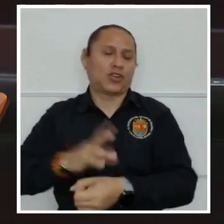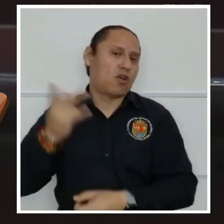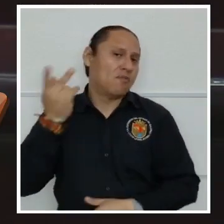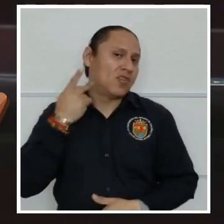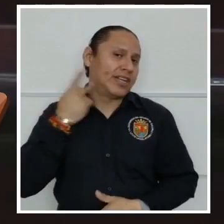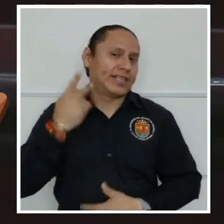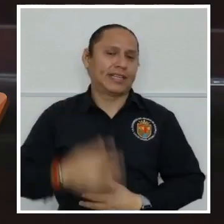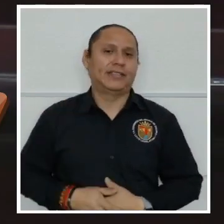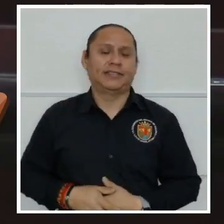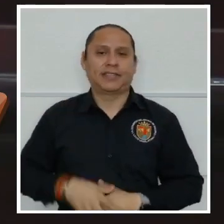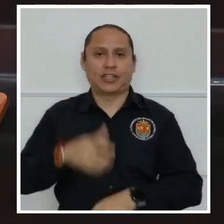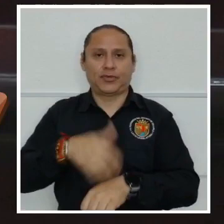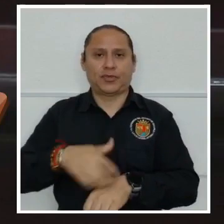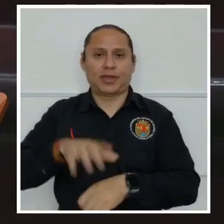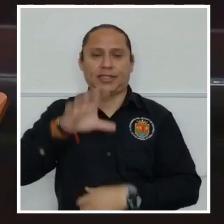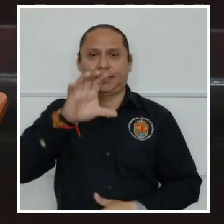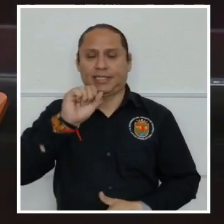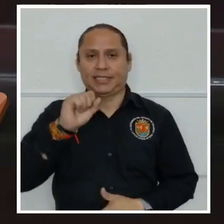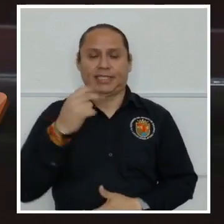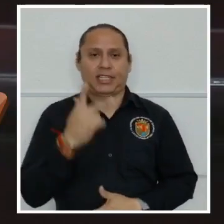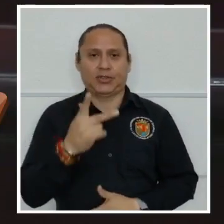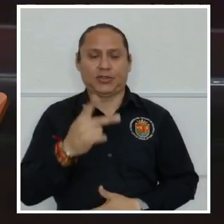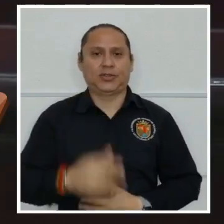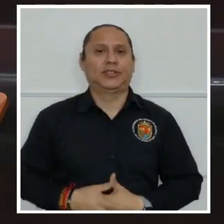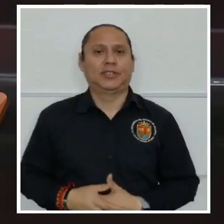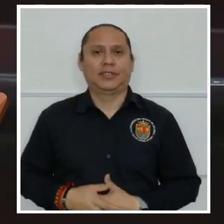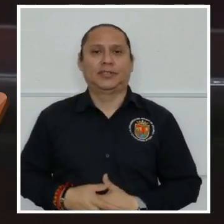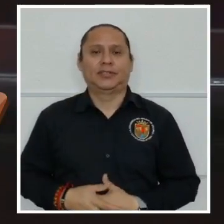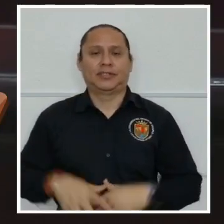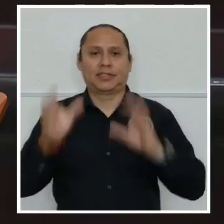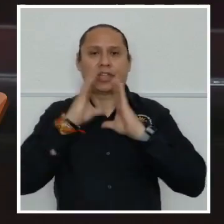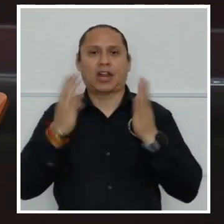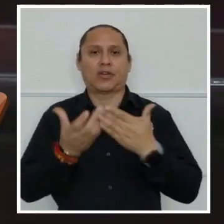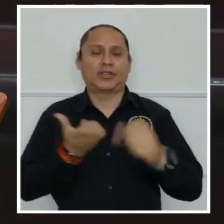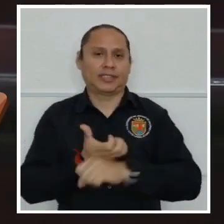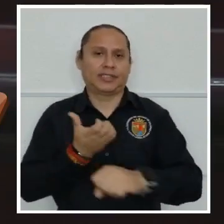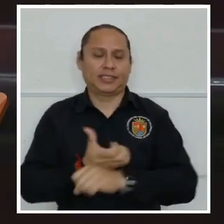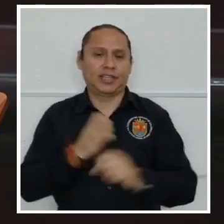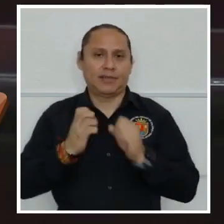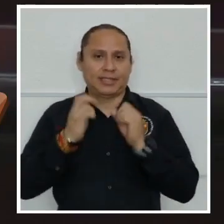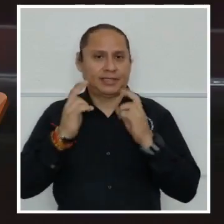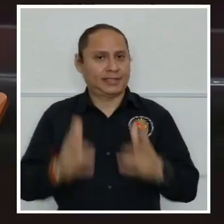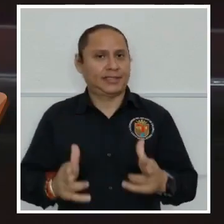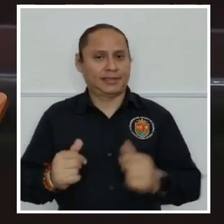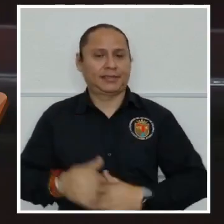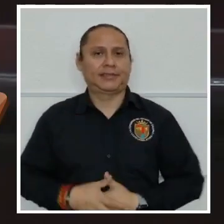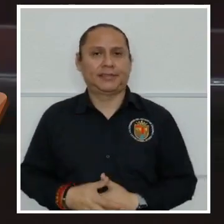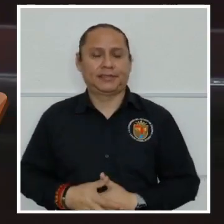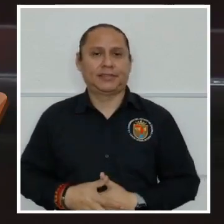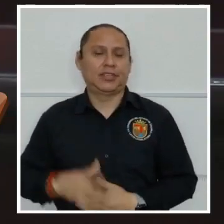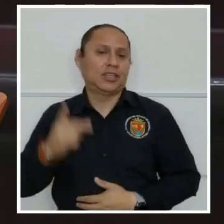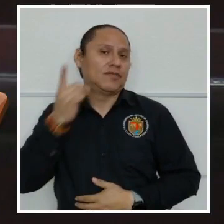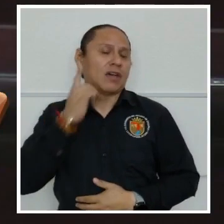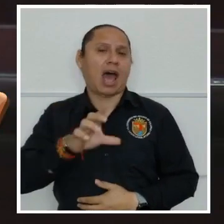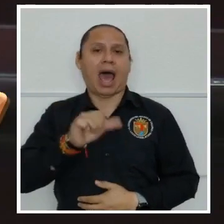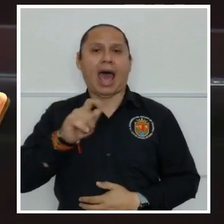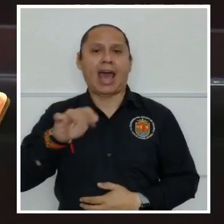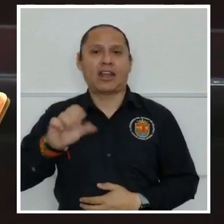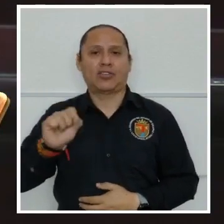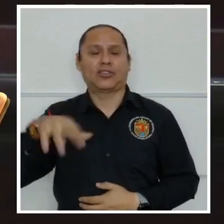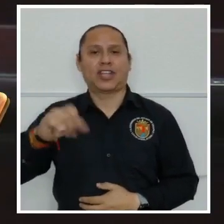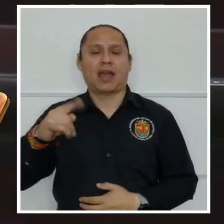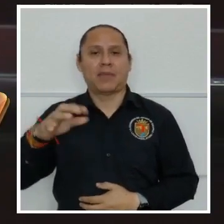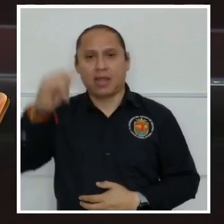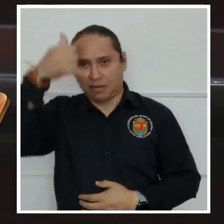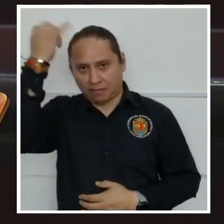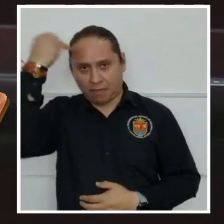Coordinación Política de la 68ª Legislatura del Congreso del Estado de Chiapas, diputado Aarón Yamil